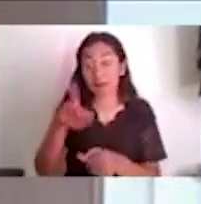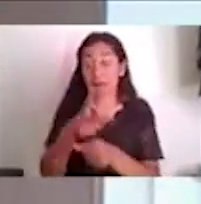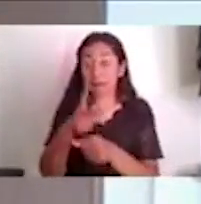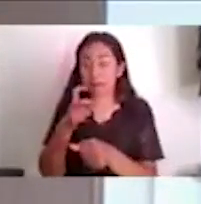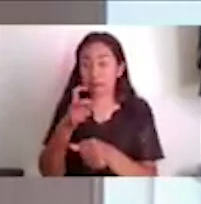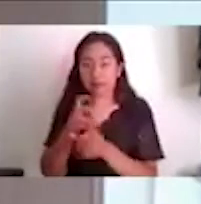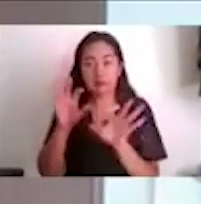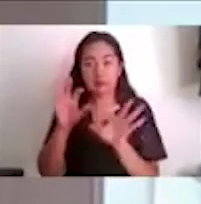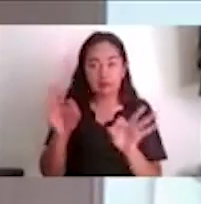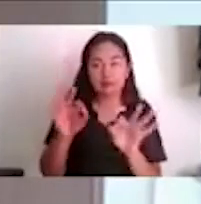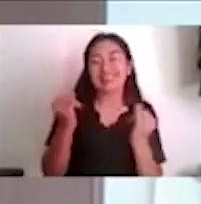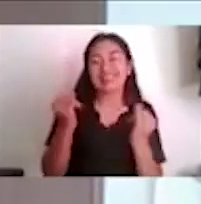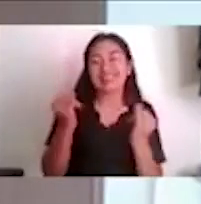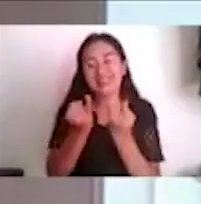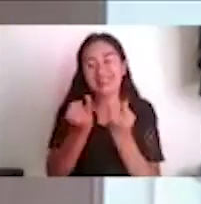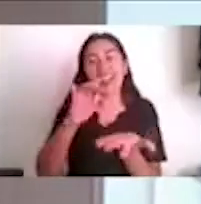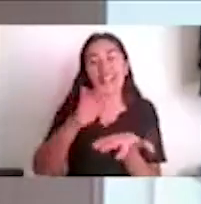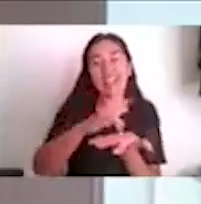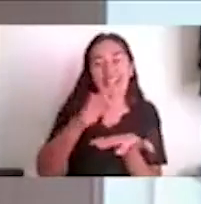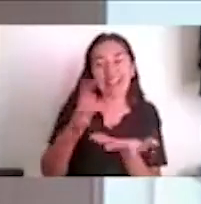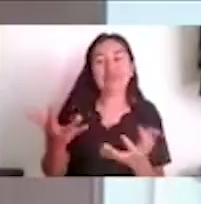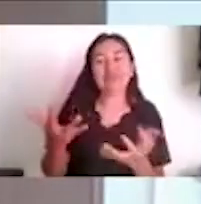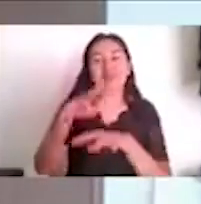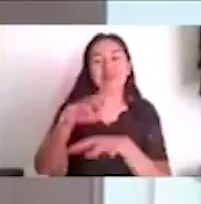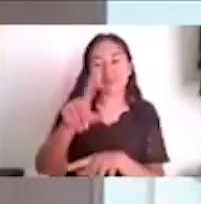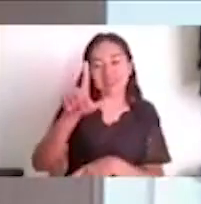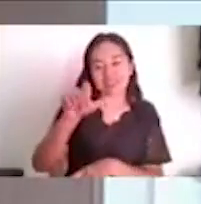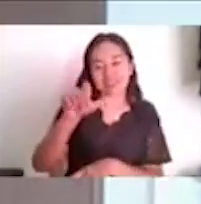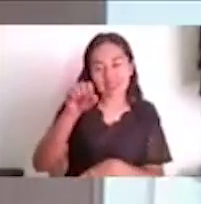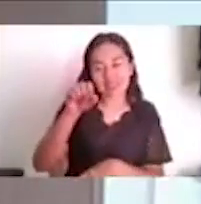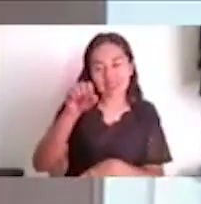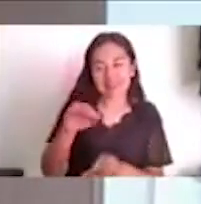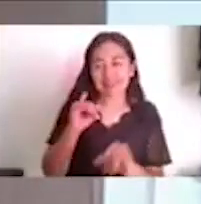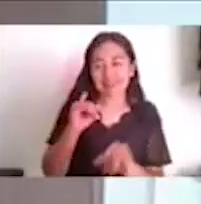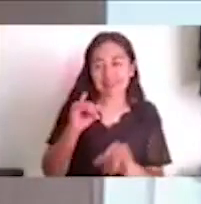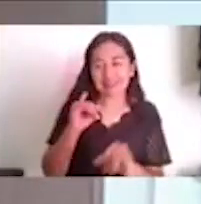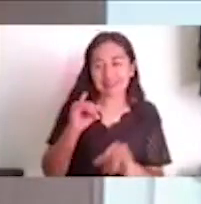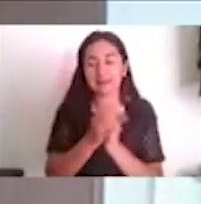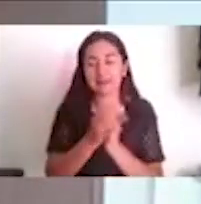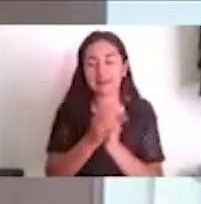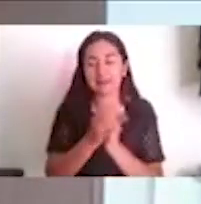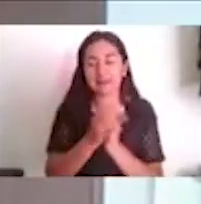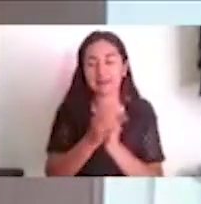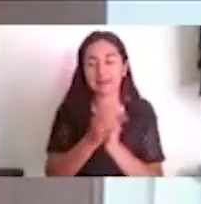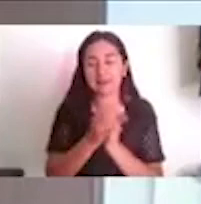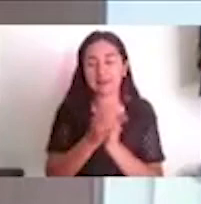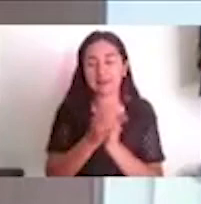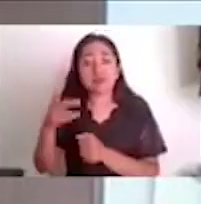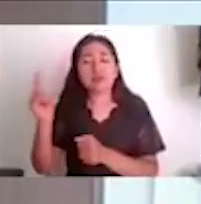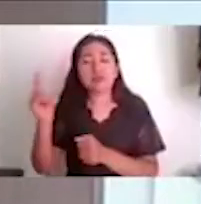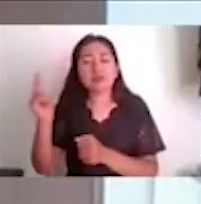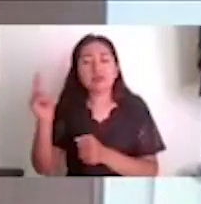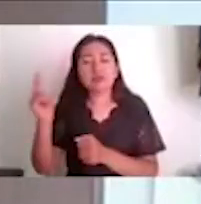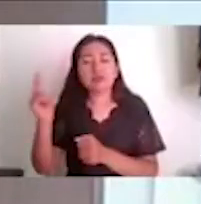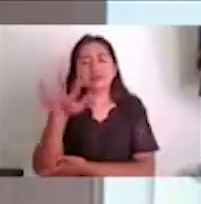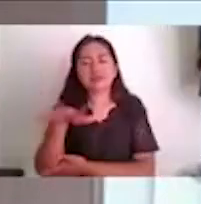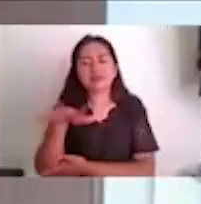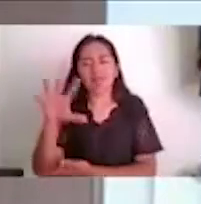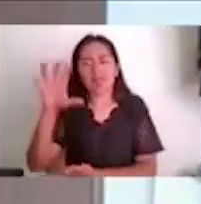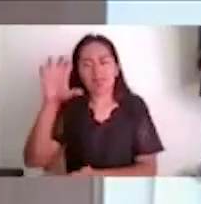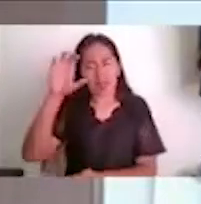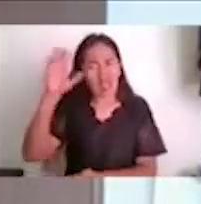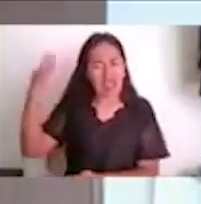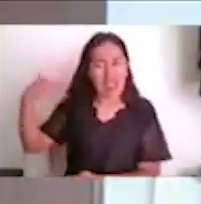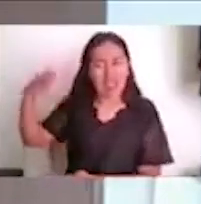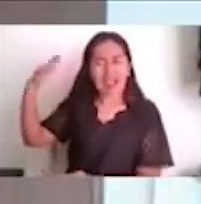por la inclusión de la lengua de señas mexicanas. Diego Javier Juárez te pregunta, ¿en todas las culturas